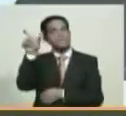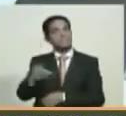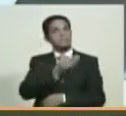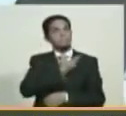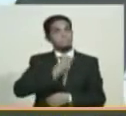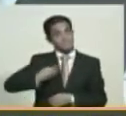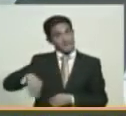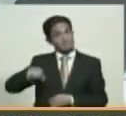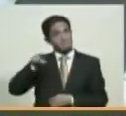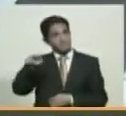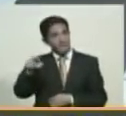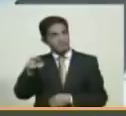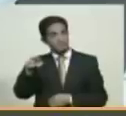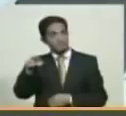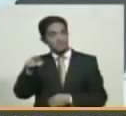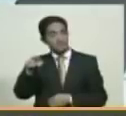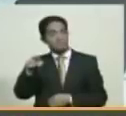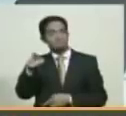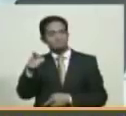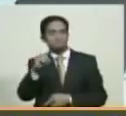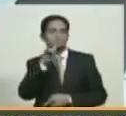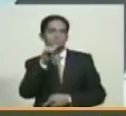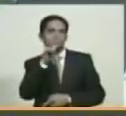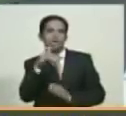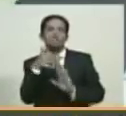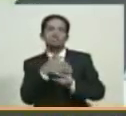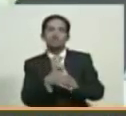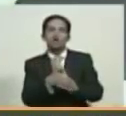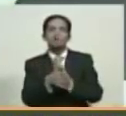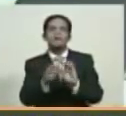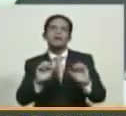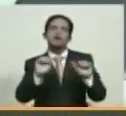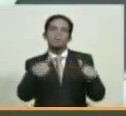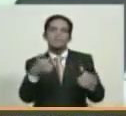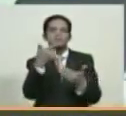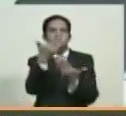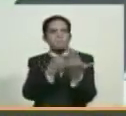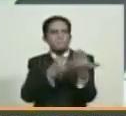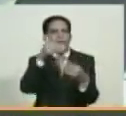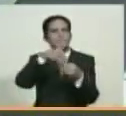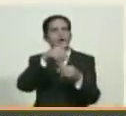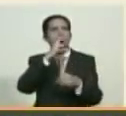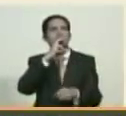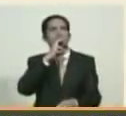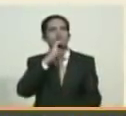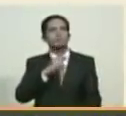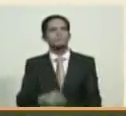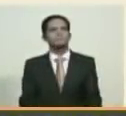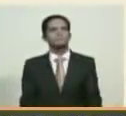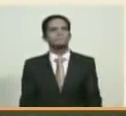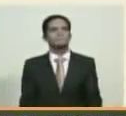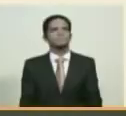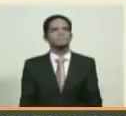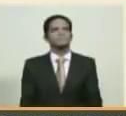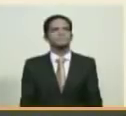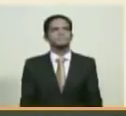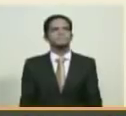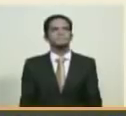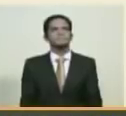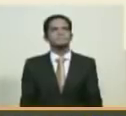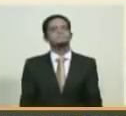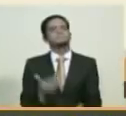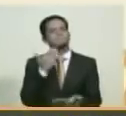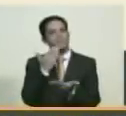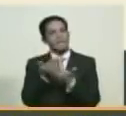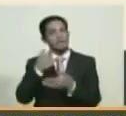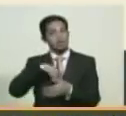Calixto Ortega, ofrece declaraciones sobre el inicio del plan de ahorro en oro. Veamos. Así es, nosotros a esta hora establecemos